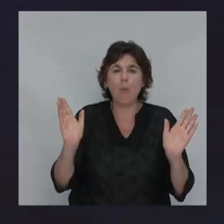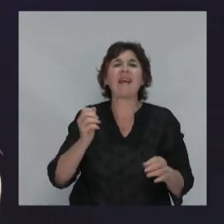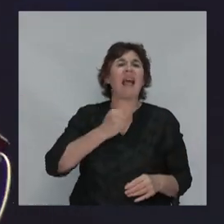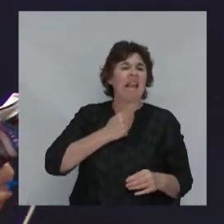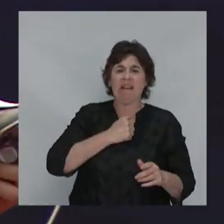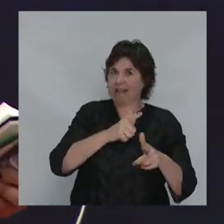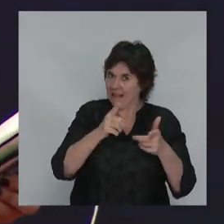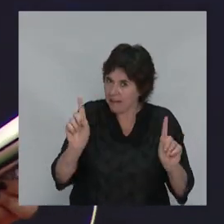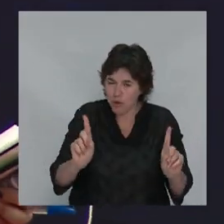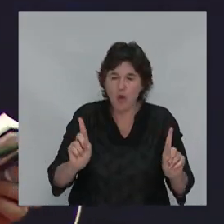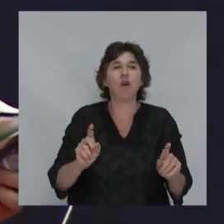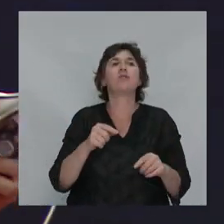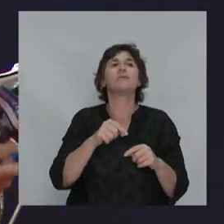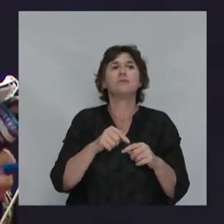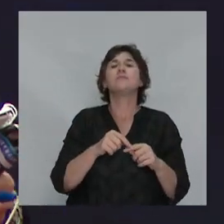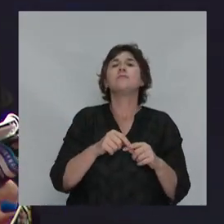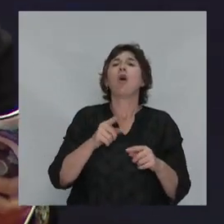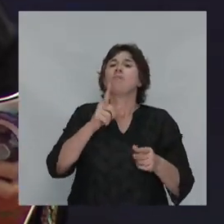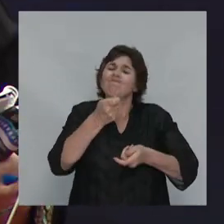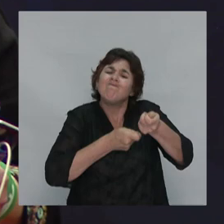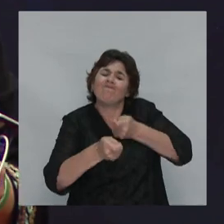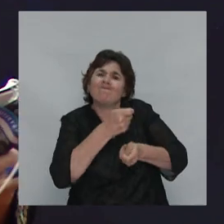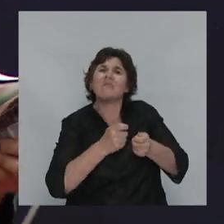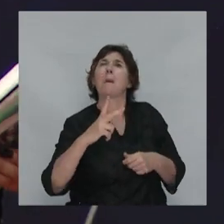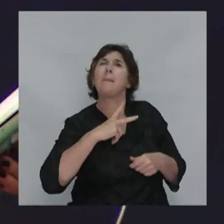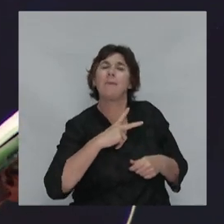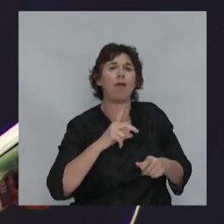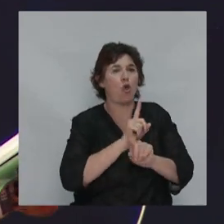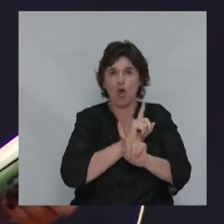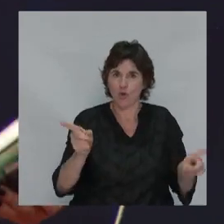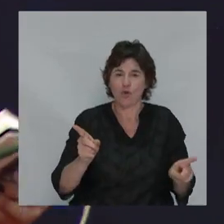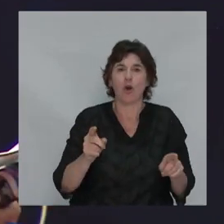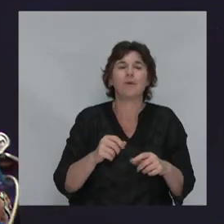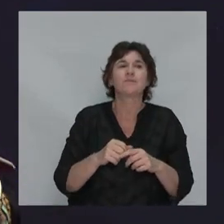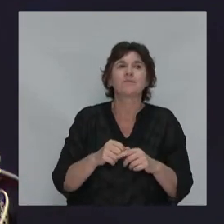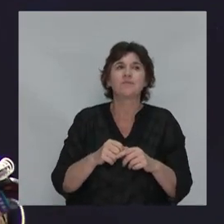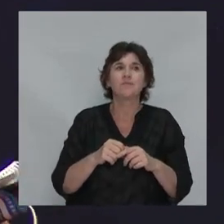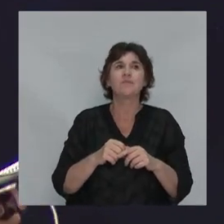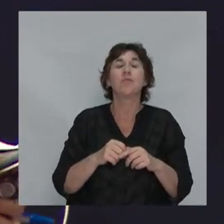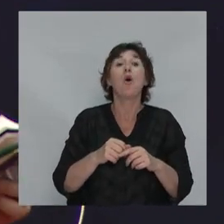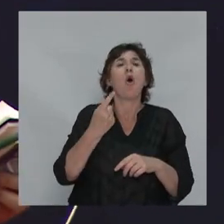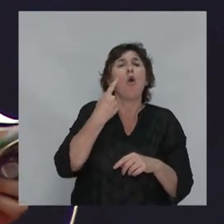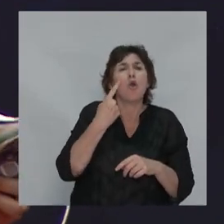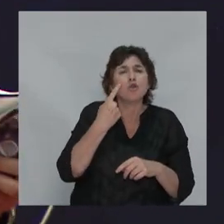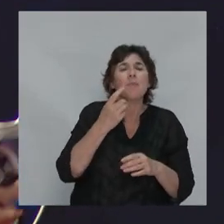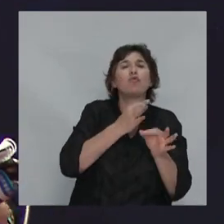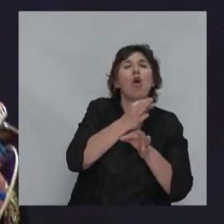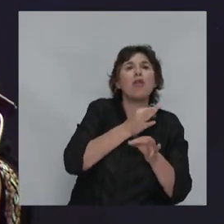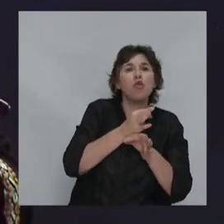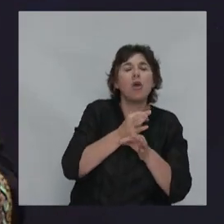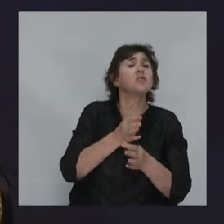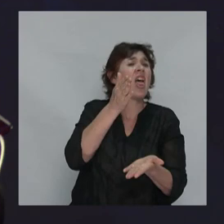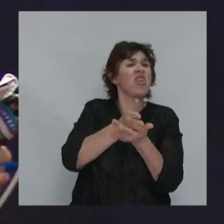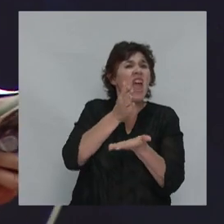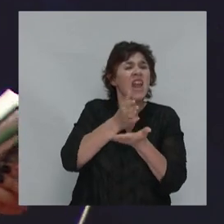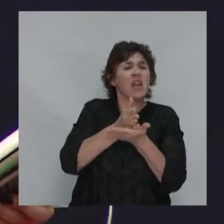contra toda forma de mercantilización y privatización de la educación y del conocimiento. Porque el conocimiento y la educación son un